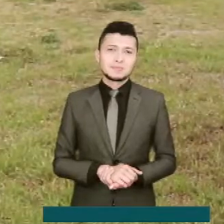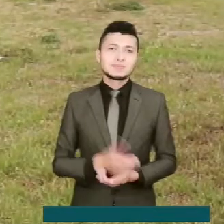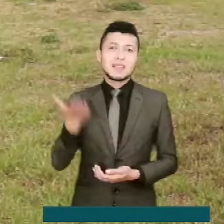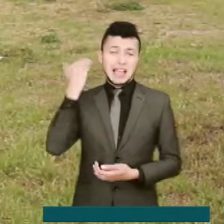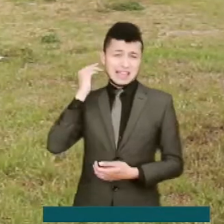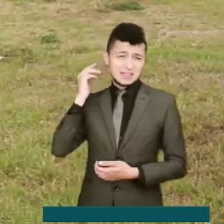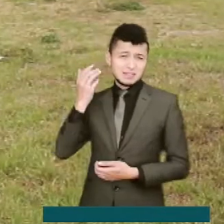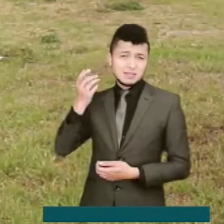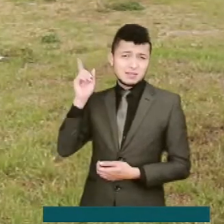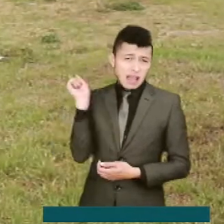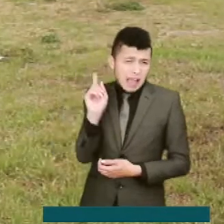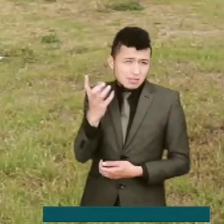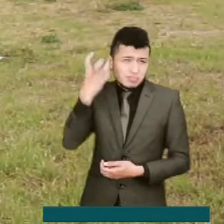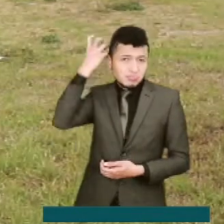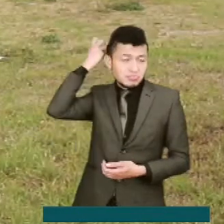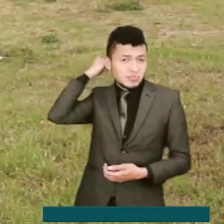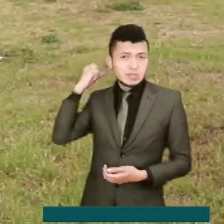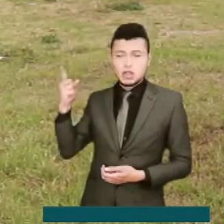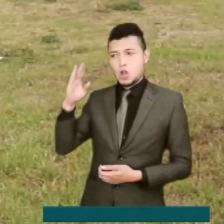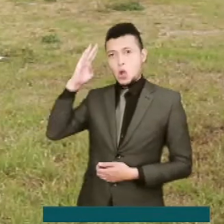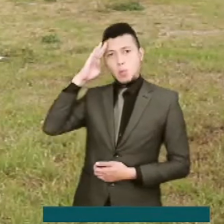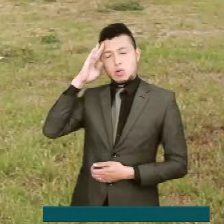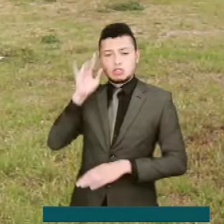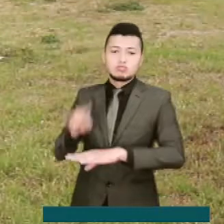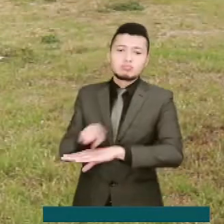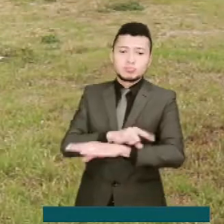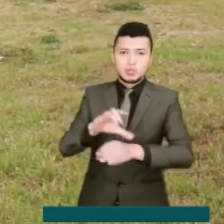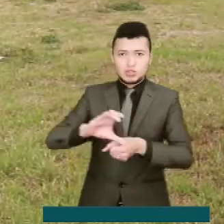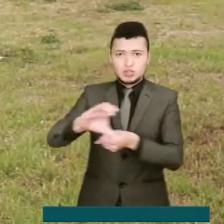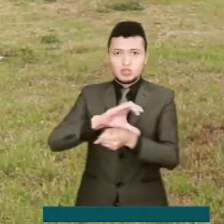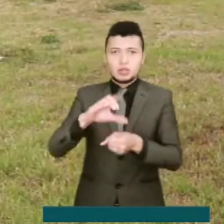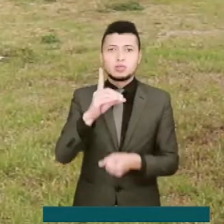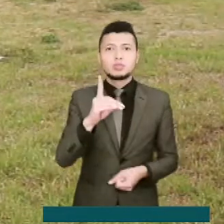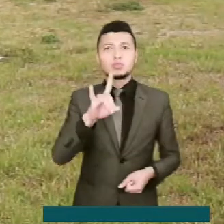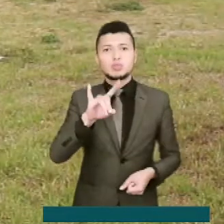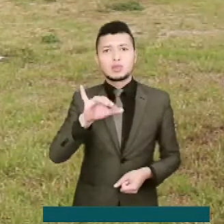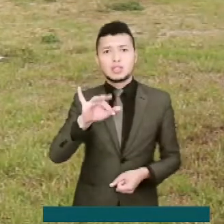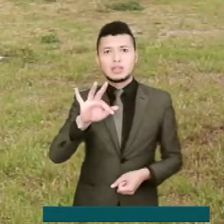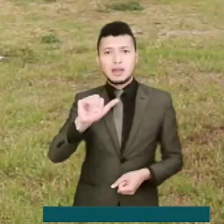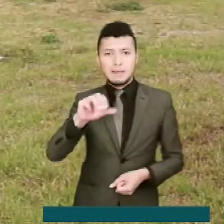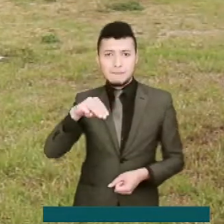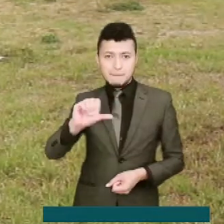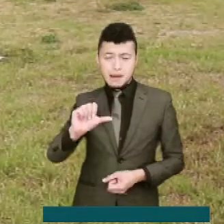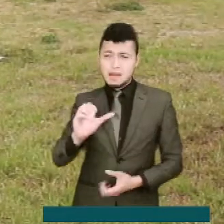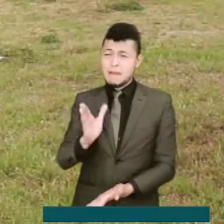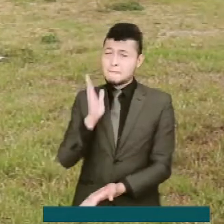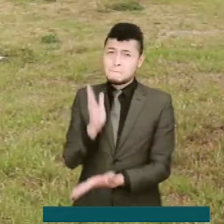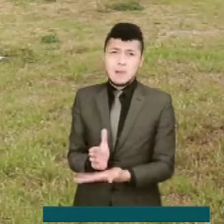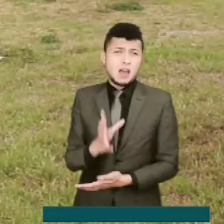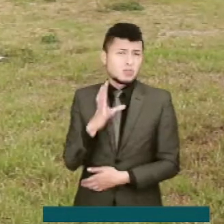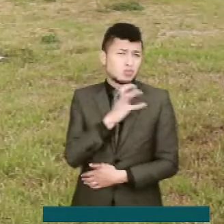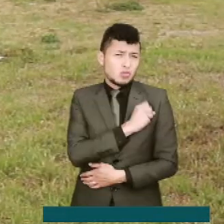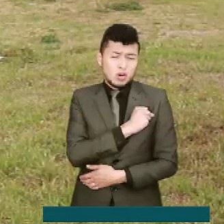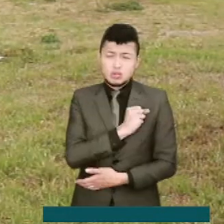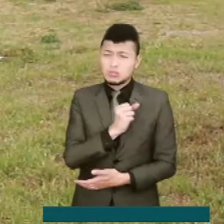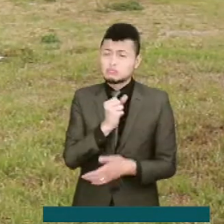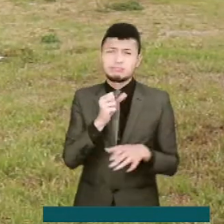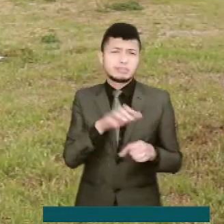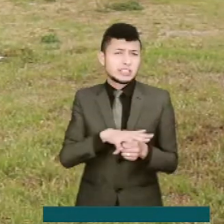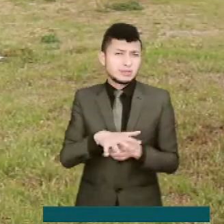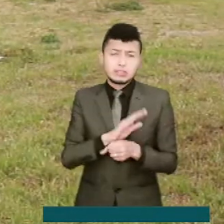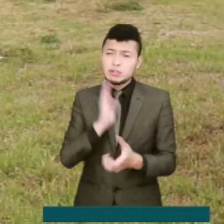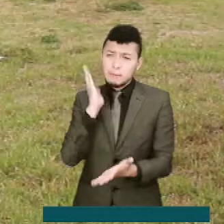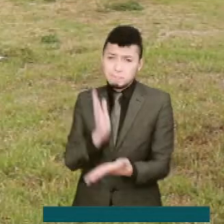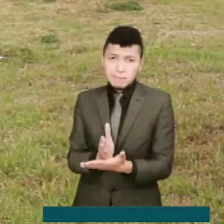Hace varios años un perro le cambió la vida a un patrullero de la policía de la ciudad de Duitama, pero esa historia tuvo un final bastante dolorosa para él, por lo que